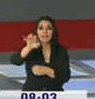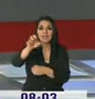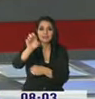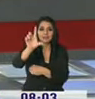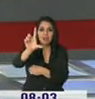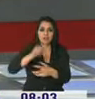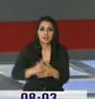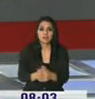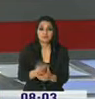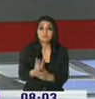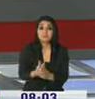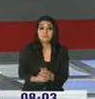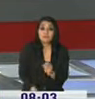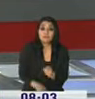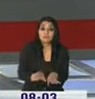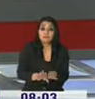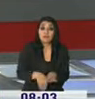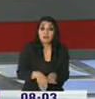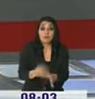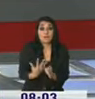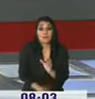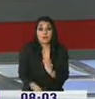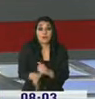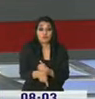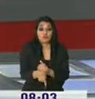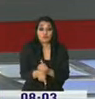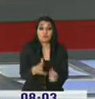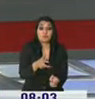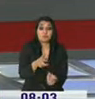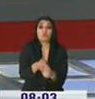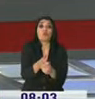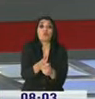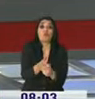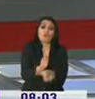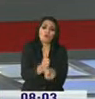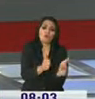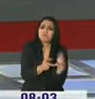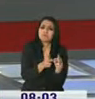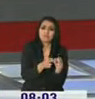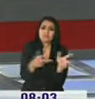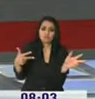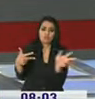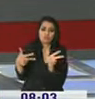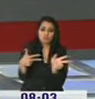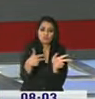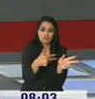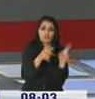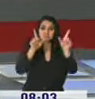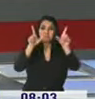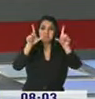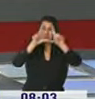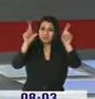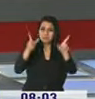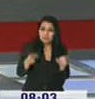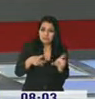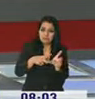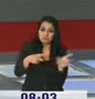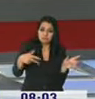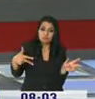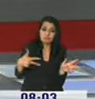aparentemente pierde los frenos y como pierde los frenos impacta contra otro de esos camiones de la misma empresa, pero este